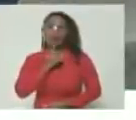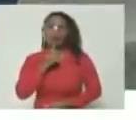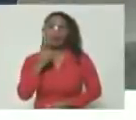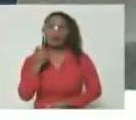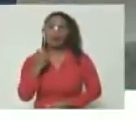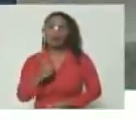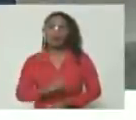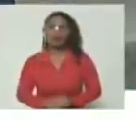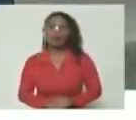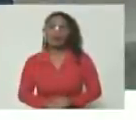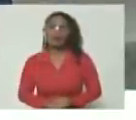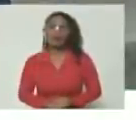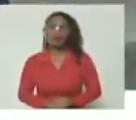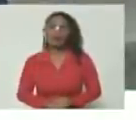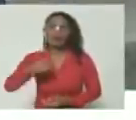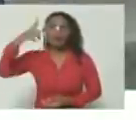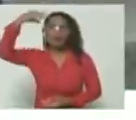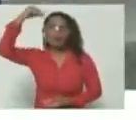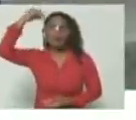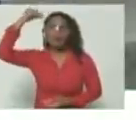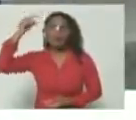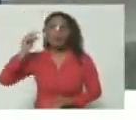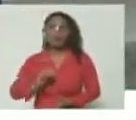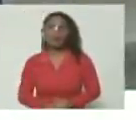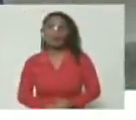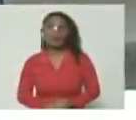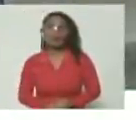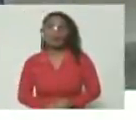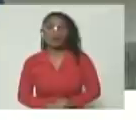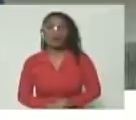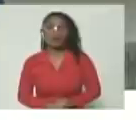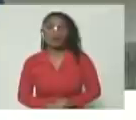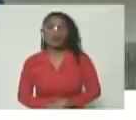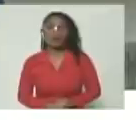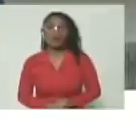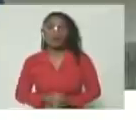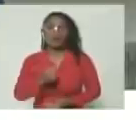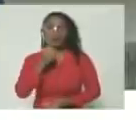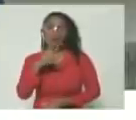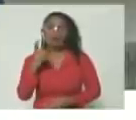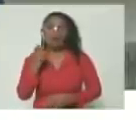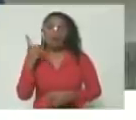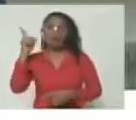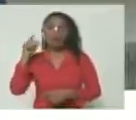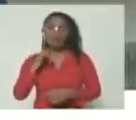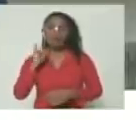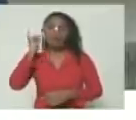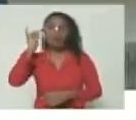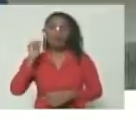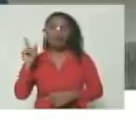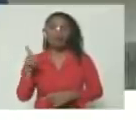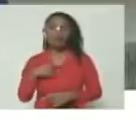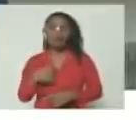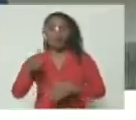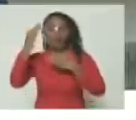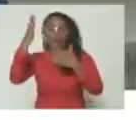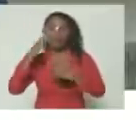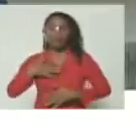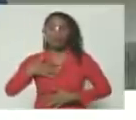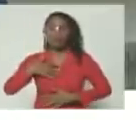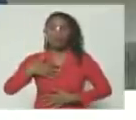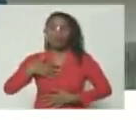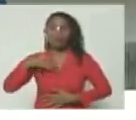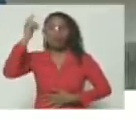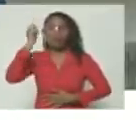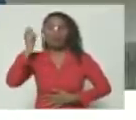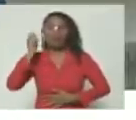El diputado Luis Parra y cerramos. Ah, de Yaracuy, el expresidente. Bueno, denle saludo de mi parte, diputado Romero,